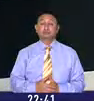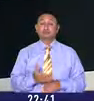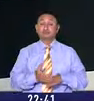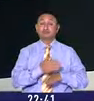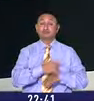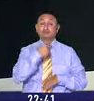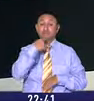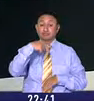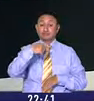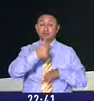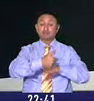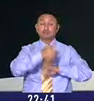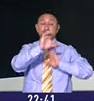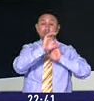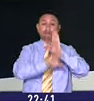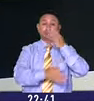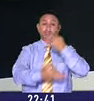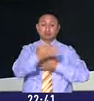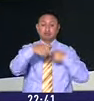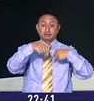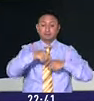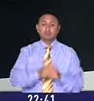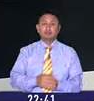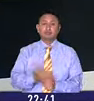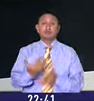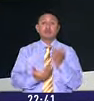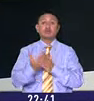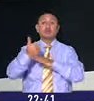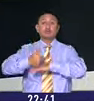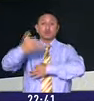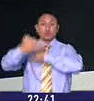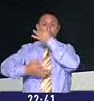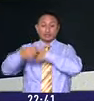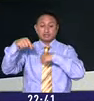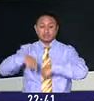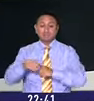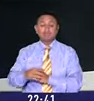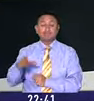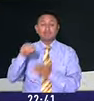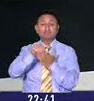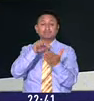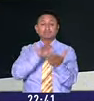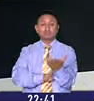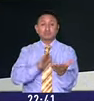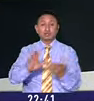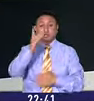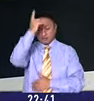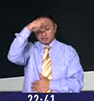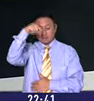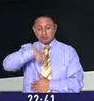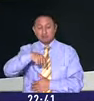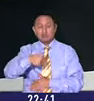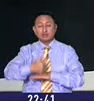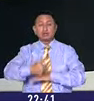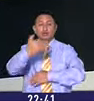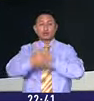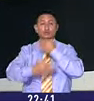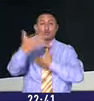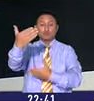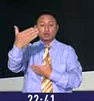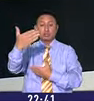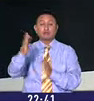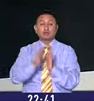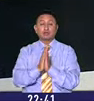Como lo anunciamos en la Corte Constitucional, se sortió nuevo juez para que elabore un proyecto de dictamen sobre el juicio político presentado